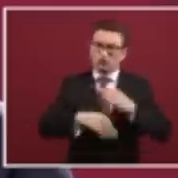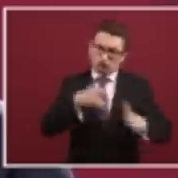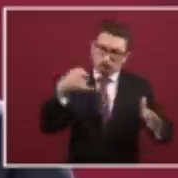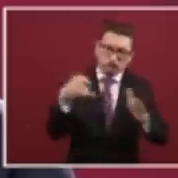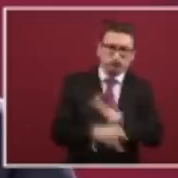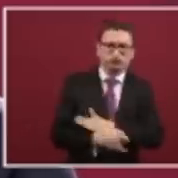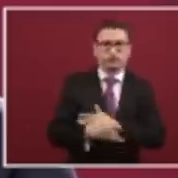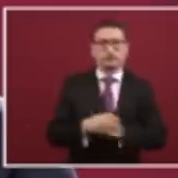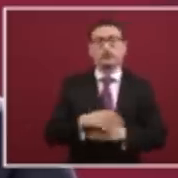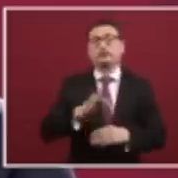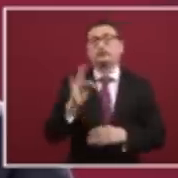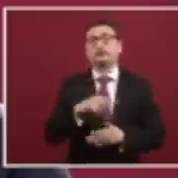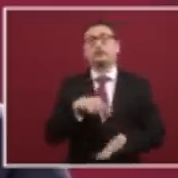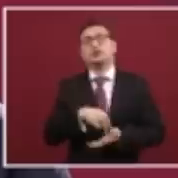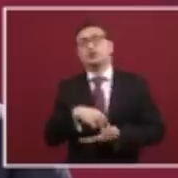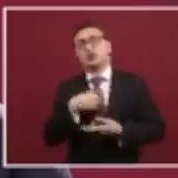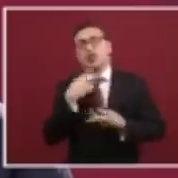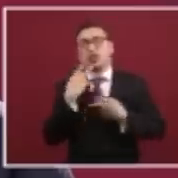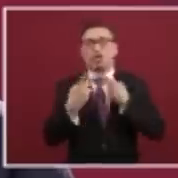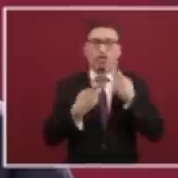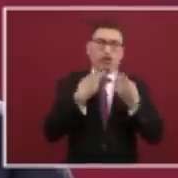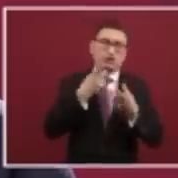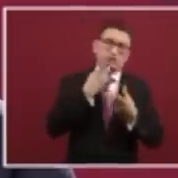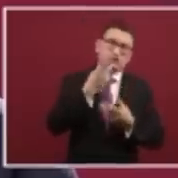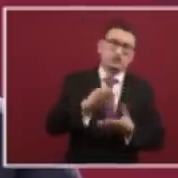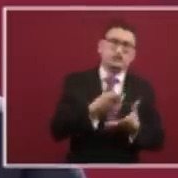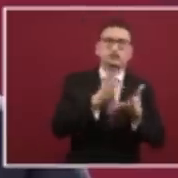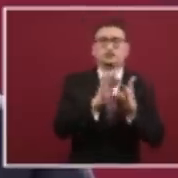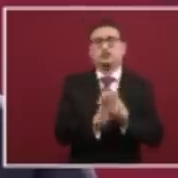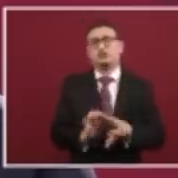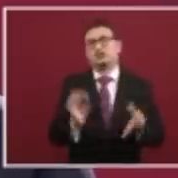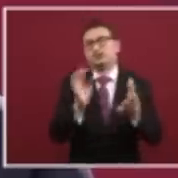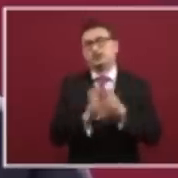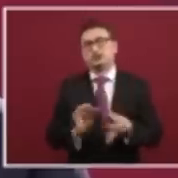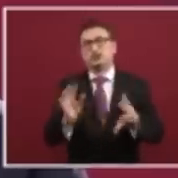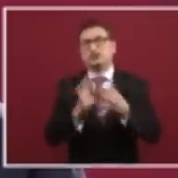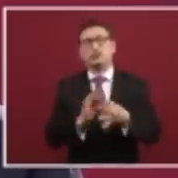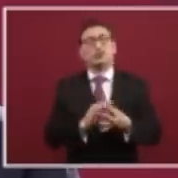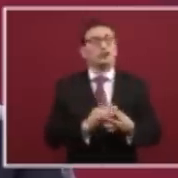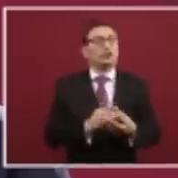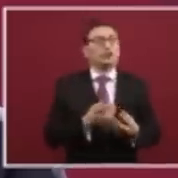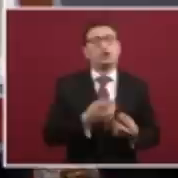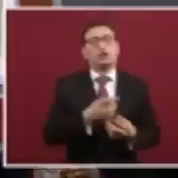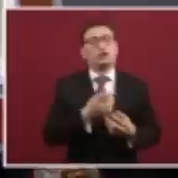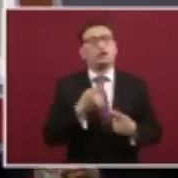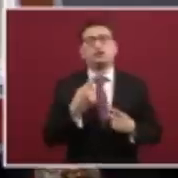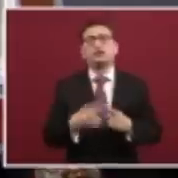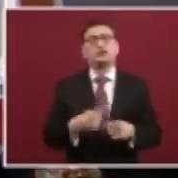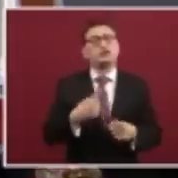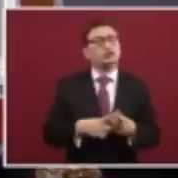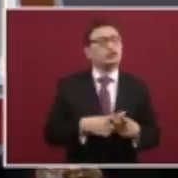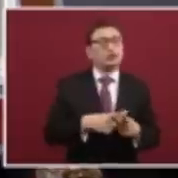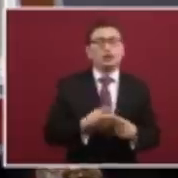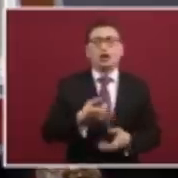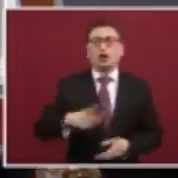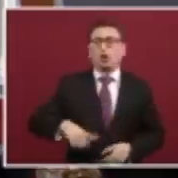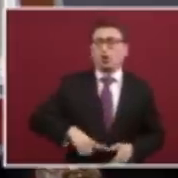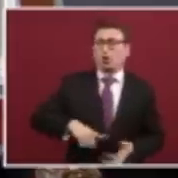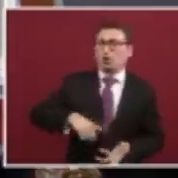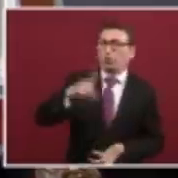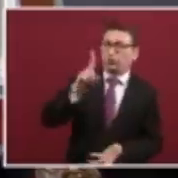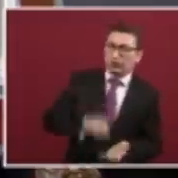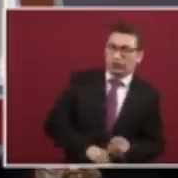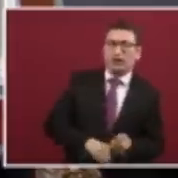tener un discurso donde solamente se identifican los cómplices al interior del gobierno.